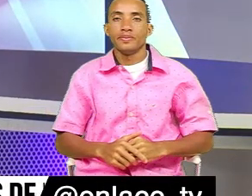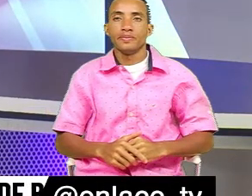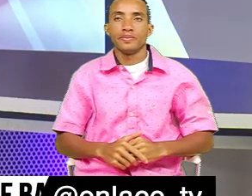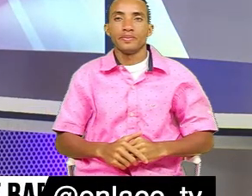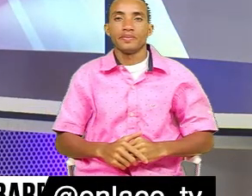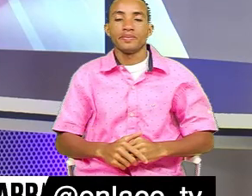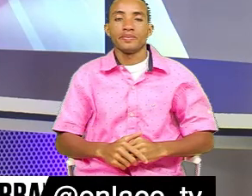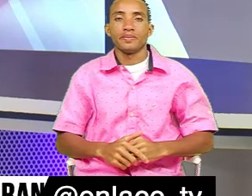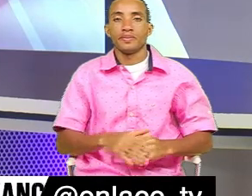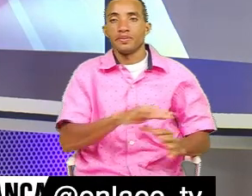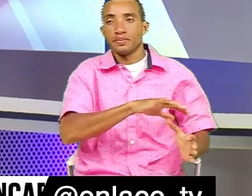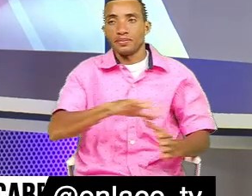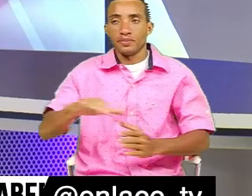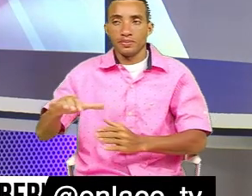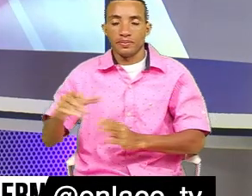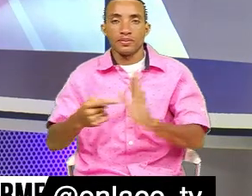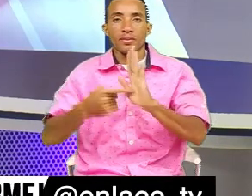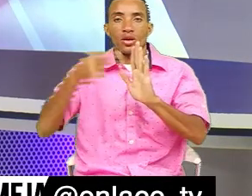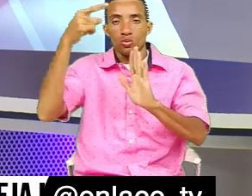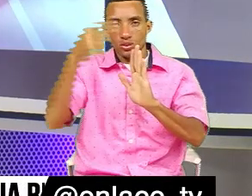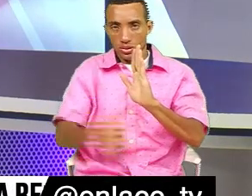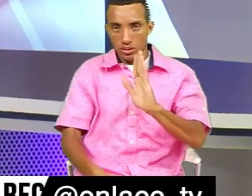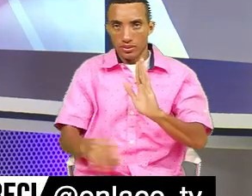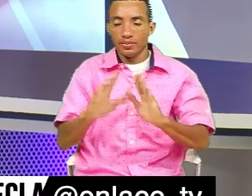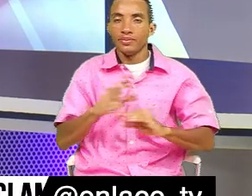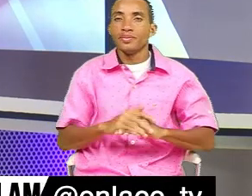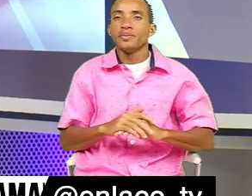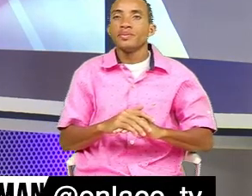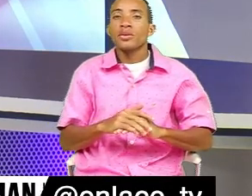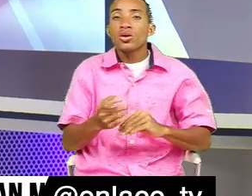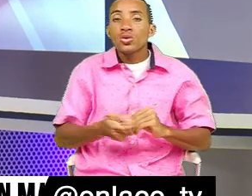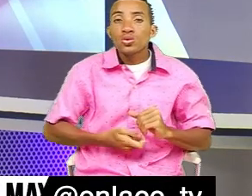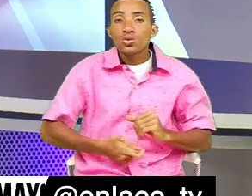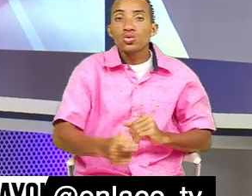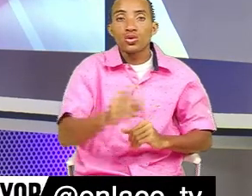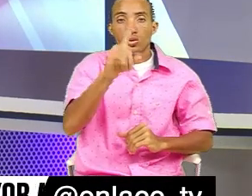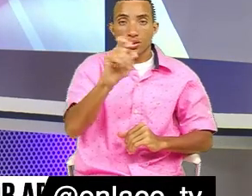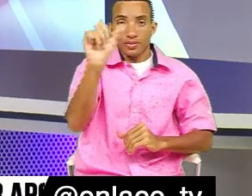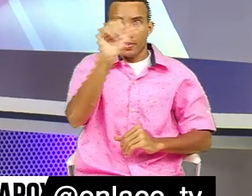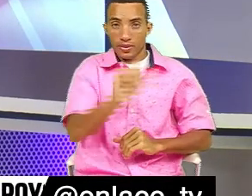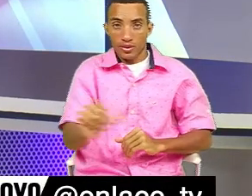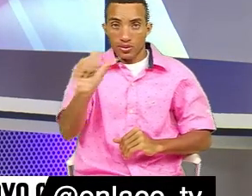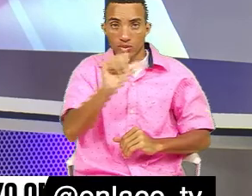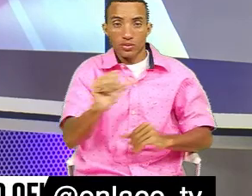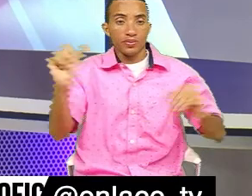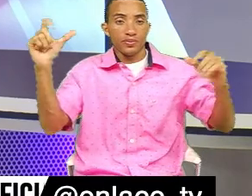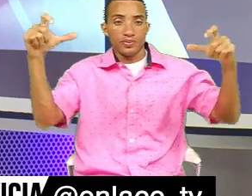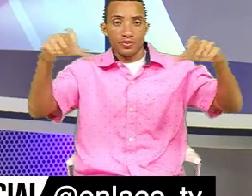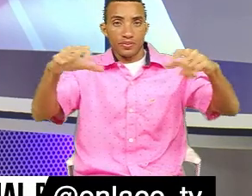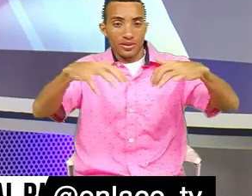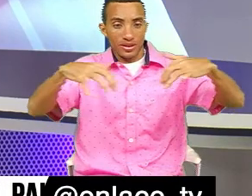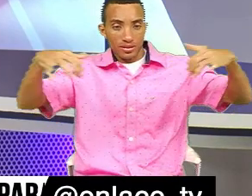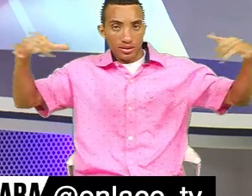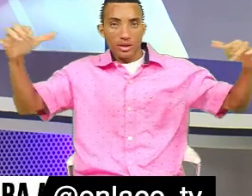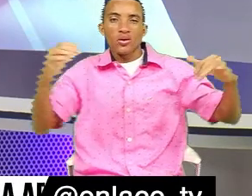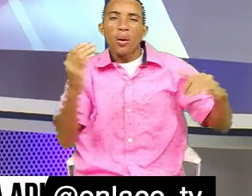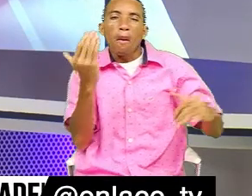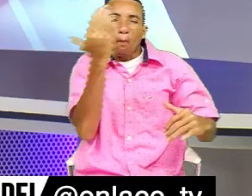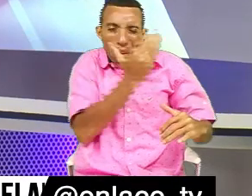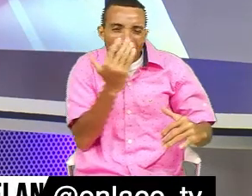Las autoridades municipales ultiman detalles del simulacro del próximo 6 de agosto en el Estadio Daniel Villa Zapata. Se afrontará una emergencia por escape